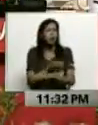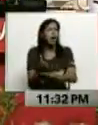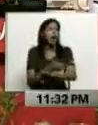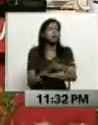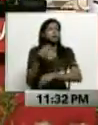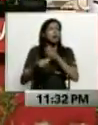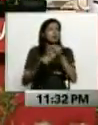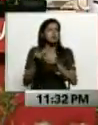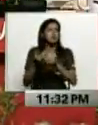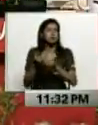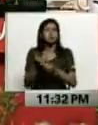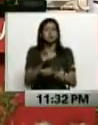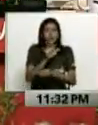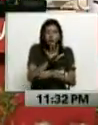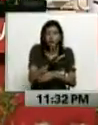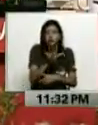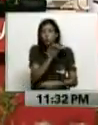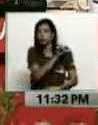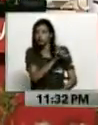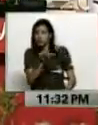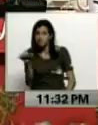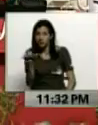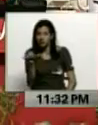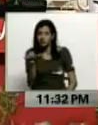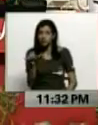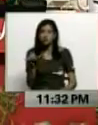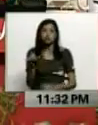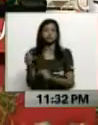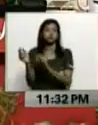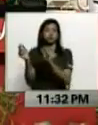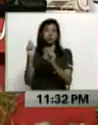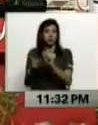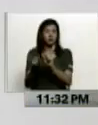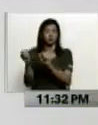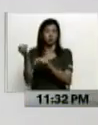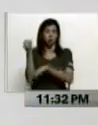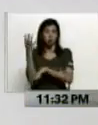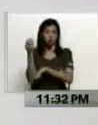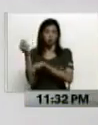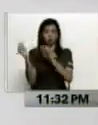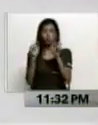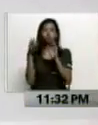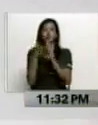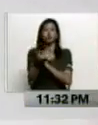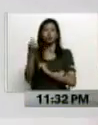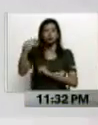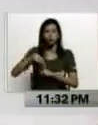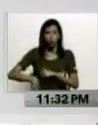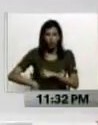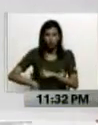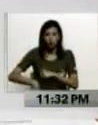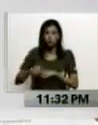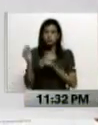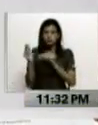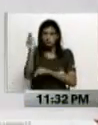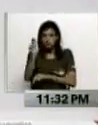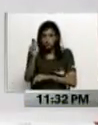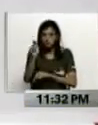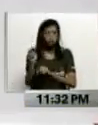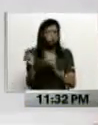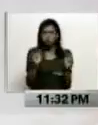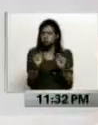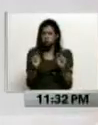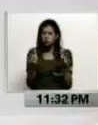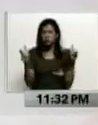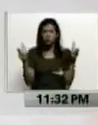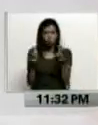derecha antes cco semanas tiene el congreso para decidir sobre salario los los parlamentarios